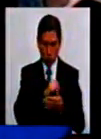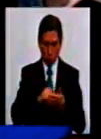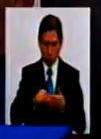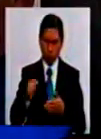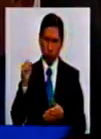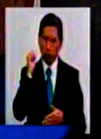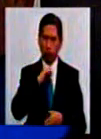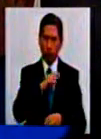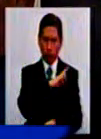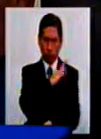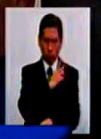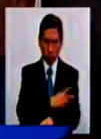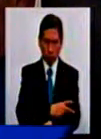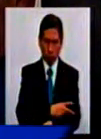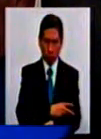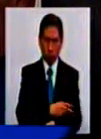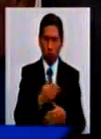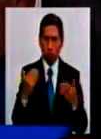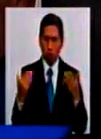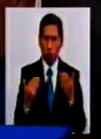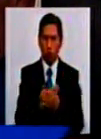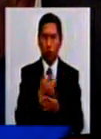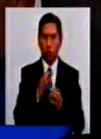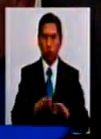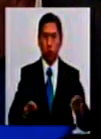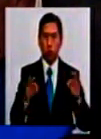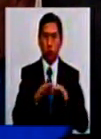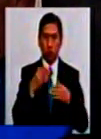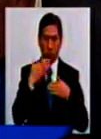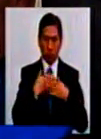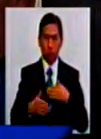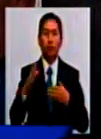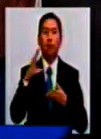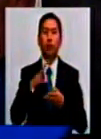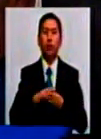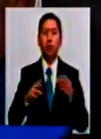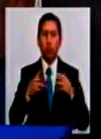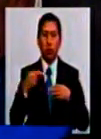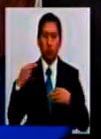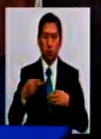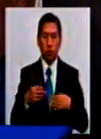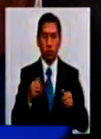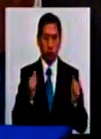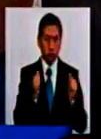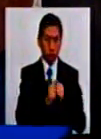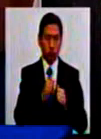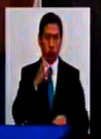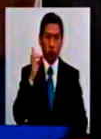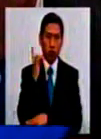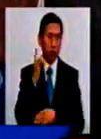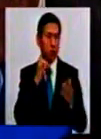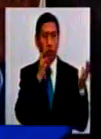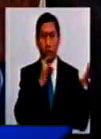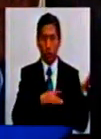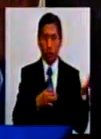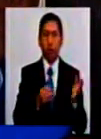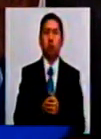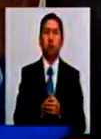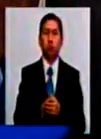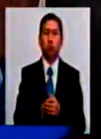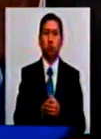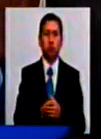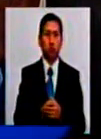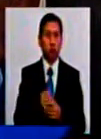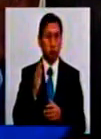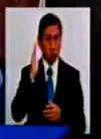y valentía, la página más significativa de la historia común de Bolivia y Chile. Hacia